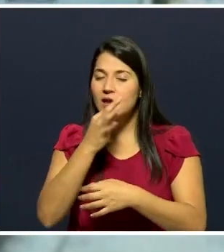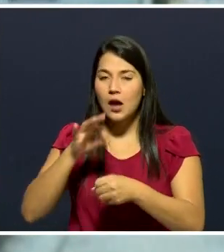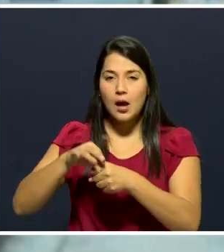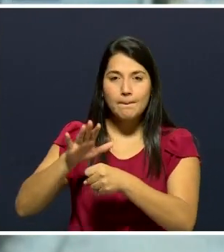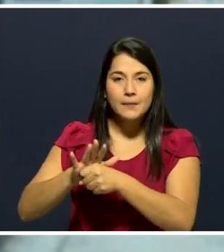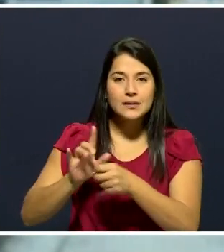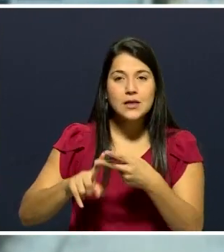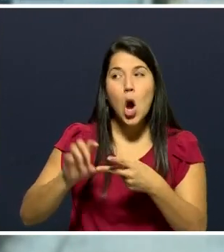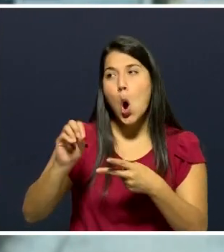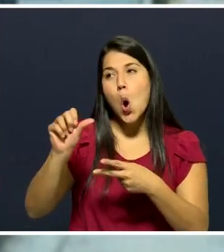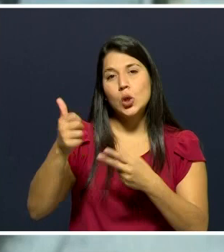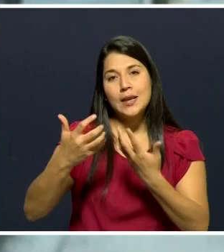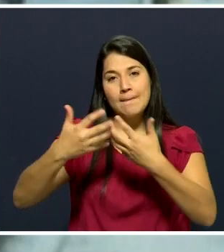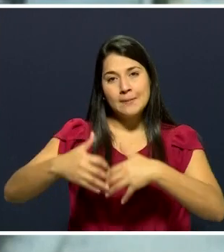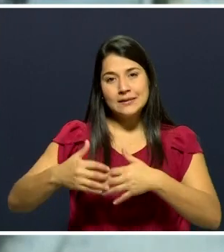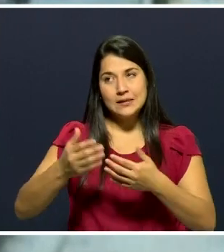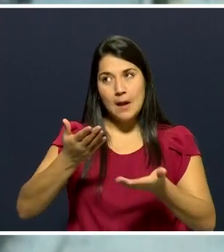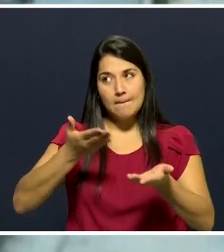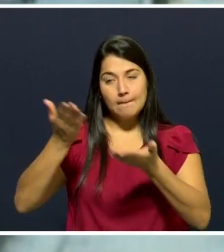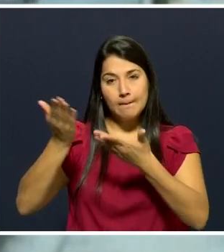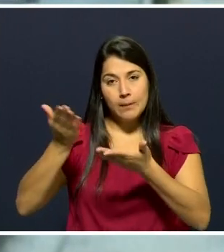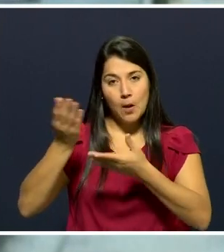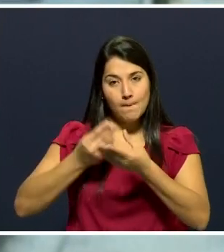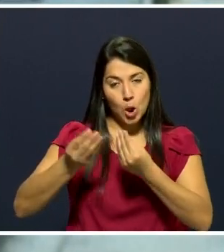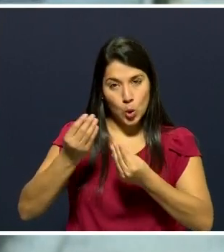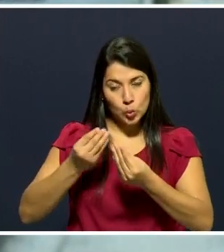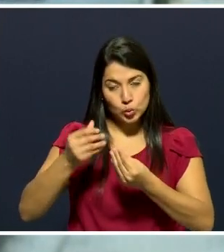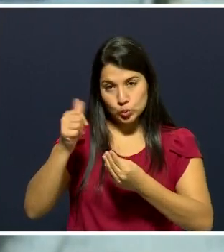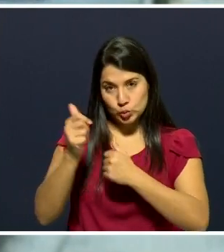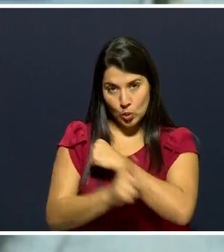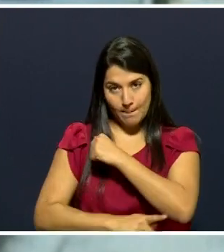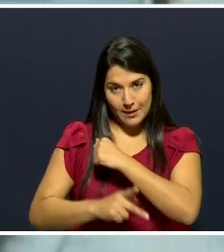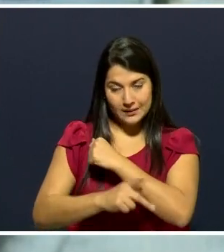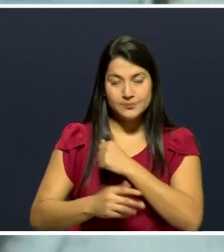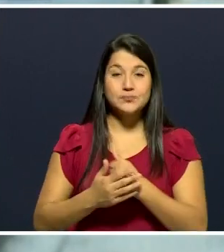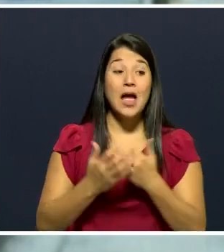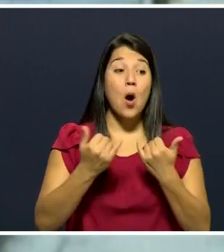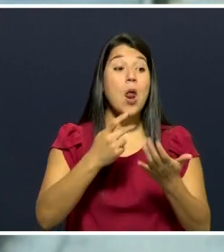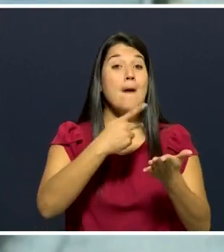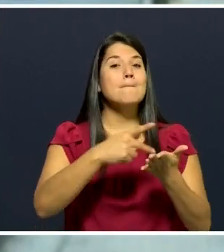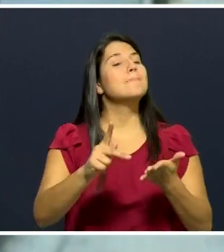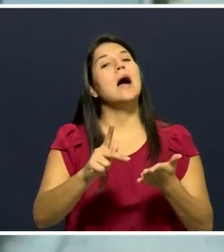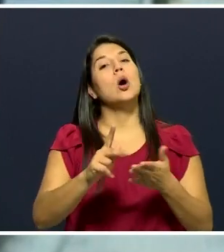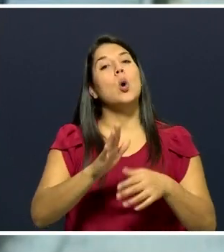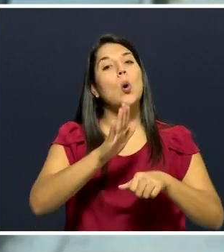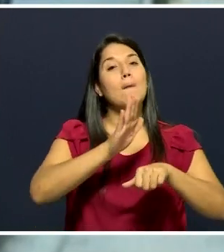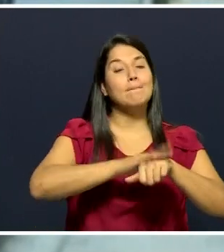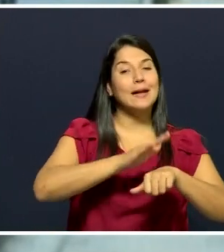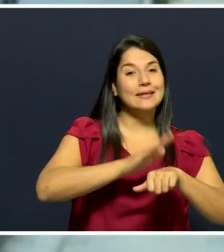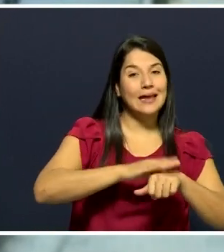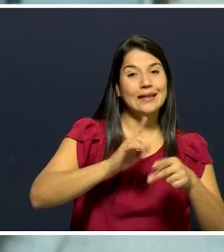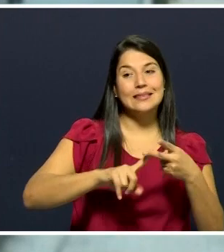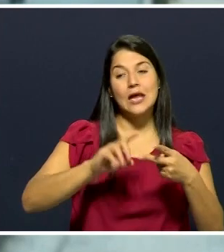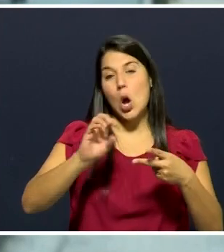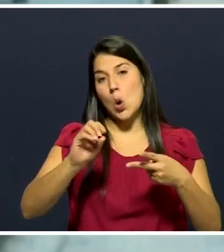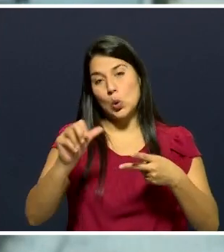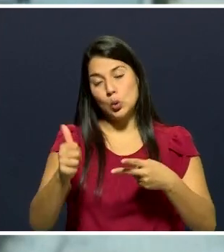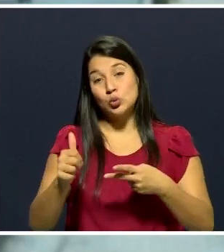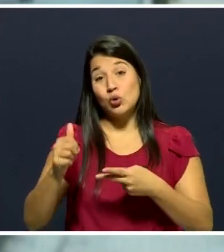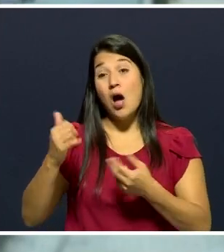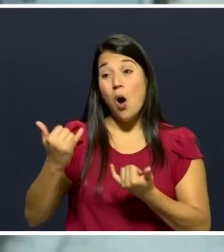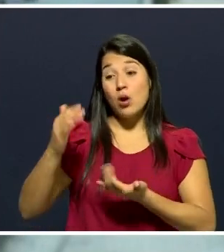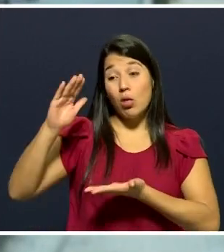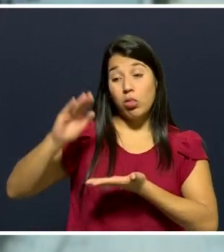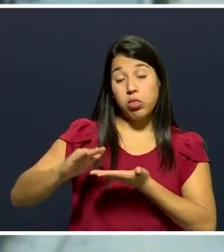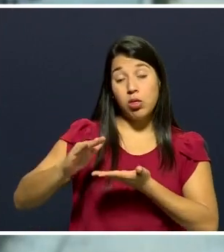de exportación. En cuanto al pago de bienes inmuebles y patentes, hemos dejado de percibir 200 millones de